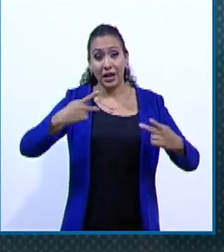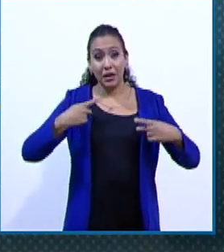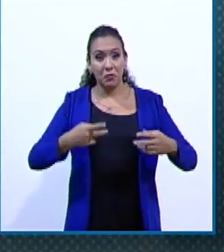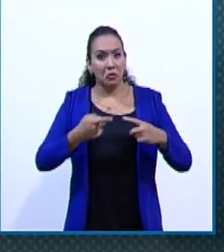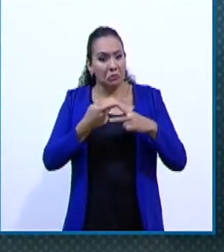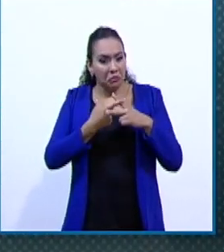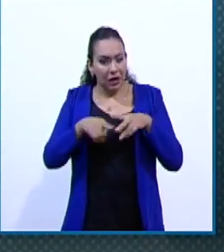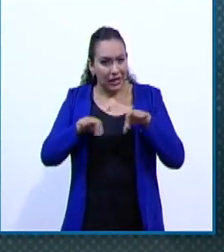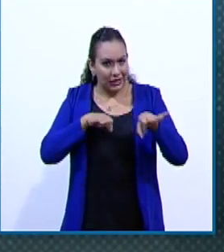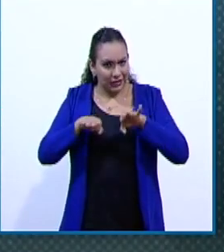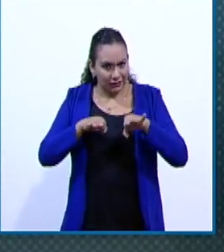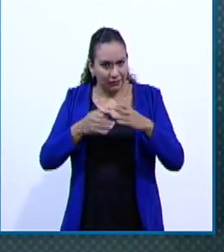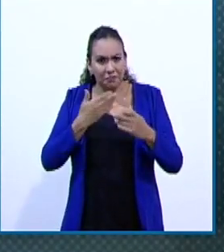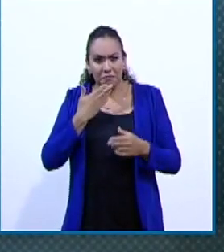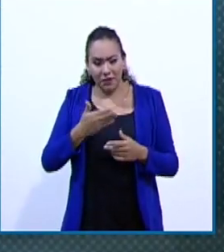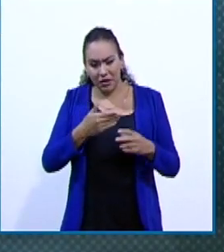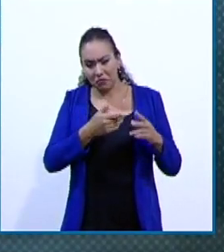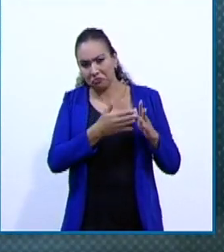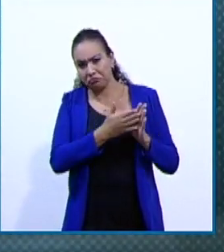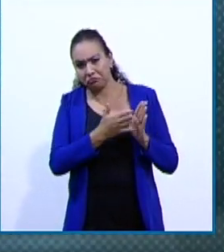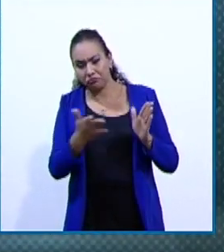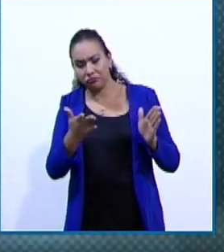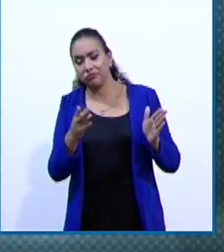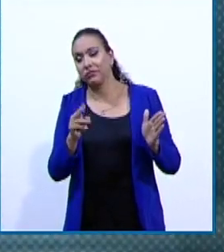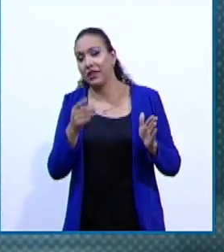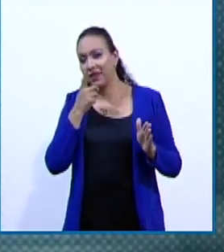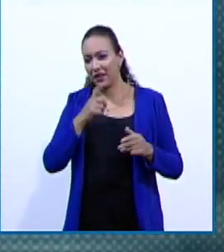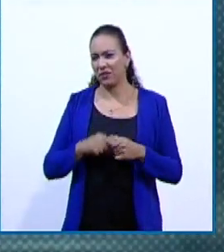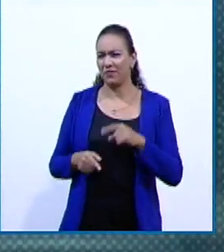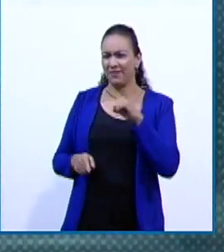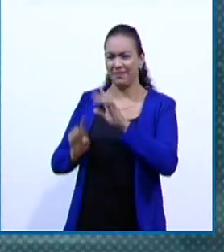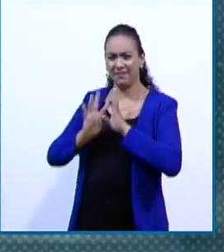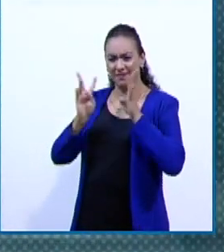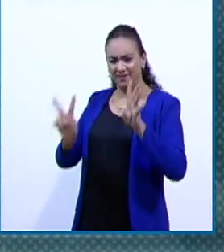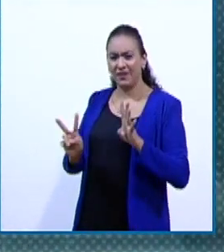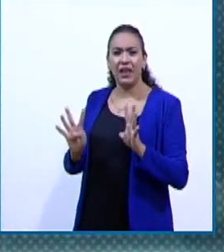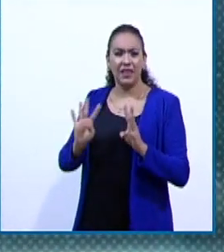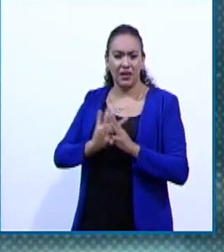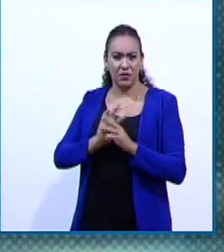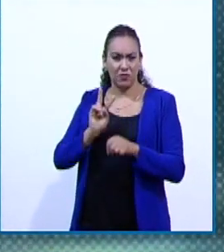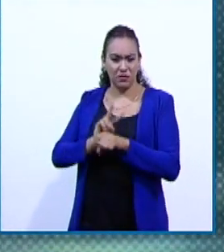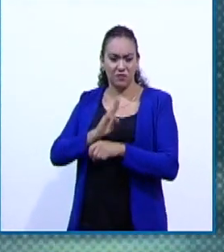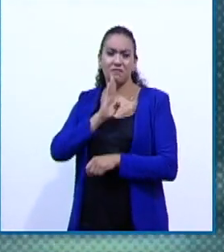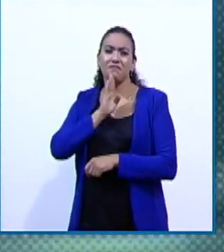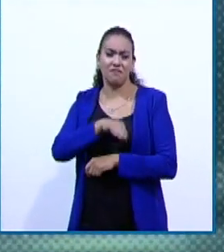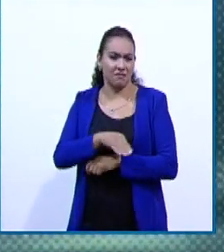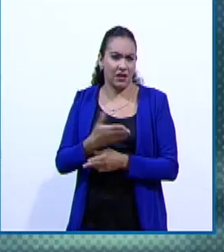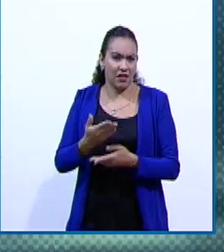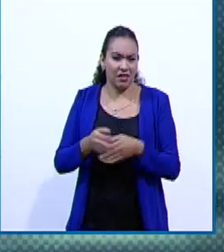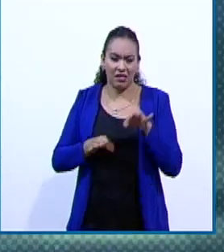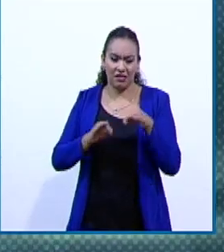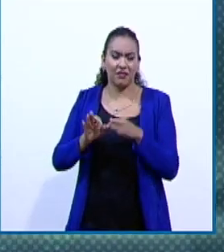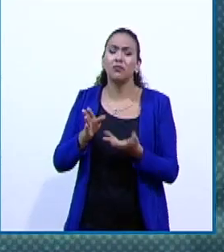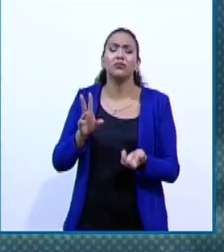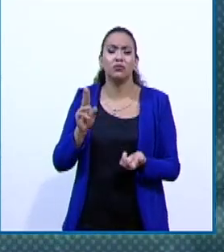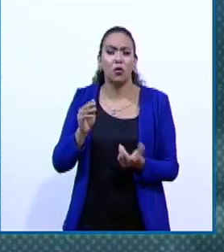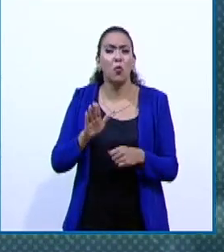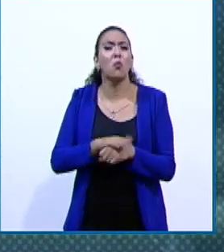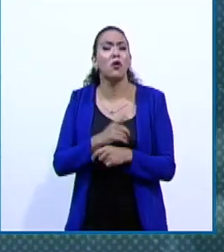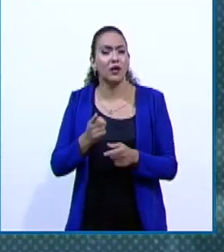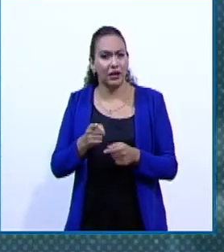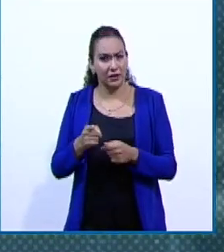normalidad. Calificó de poco empática la actitud del Consejo, órgano que no ha atendido las peticiones de las y los